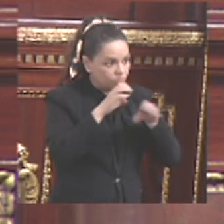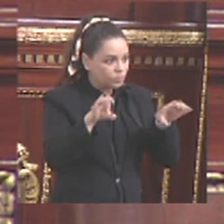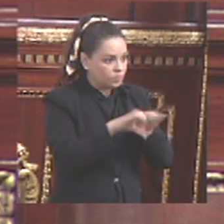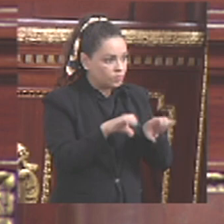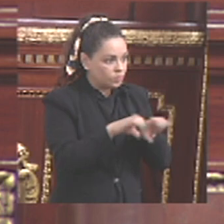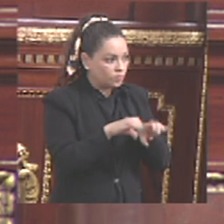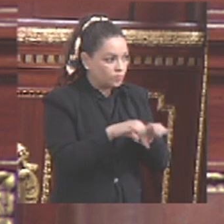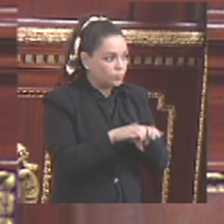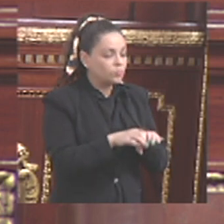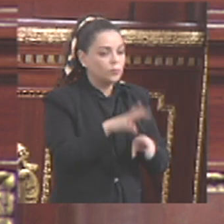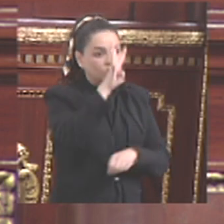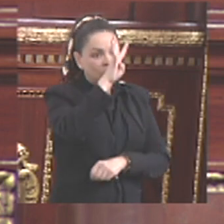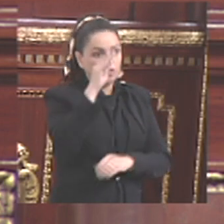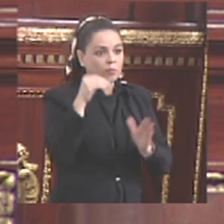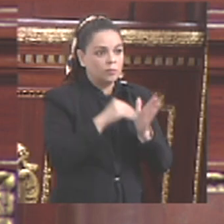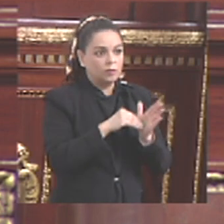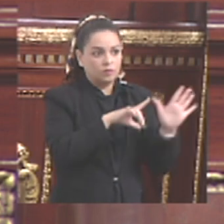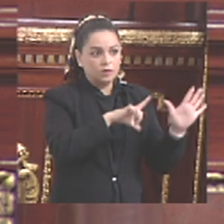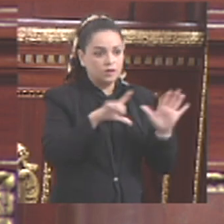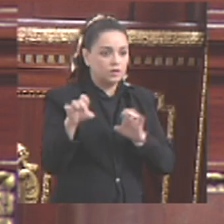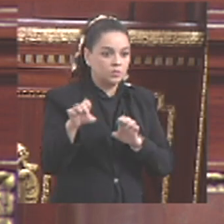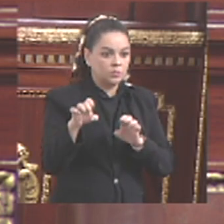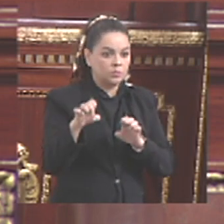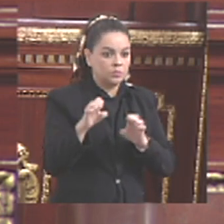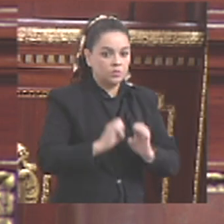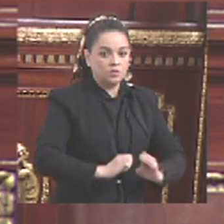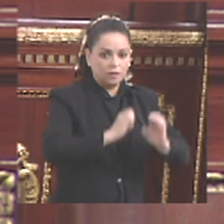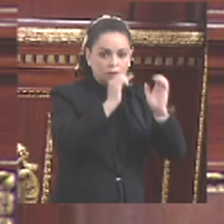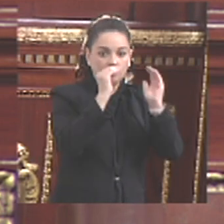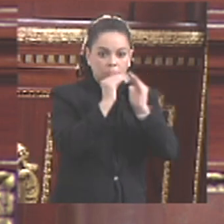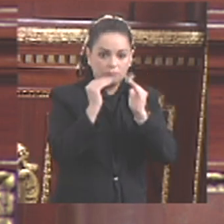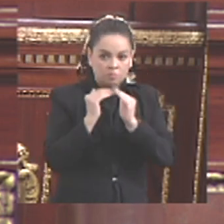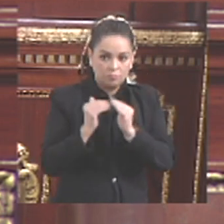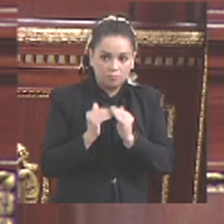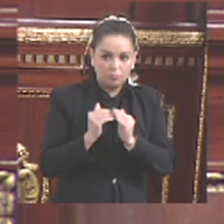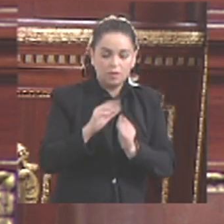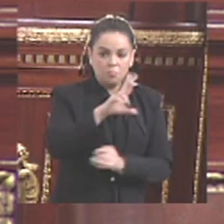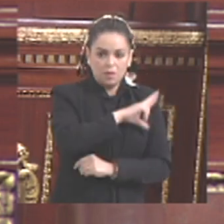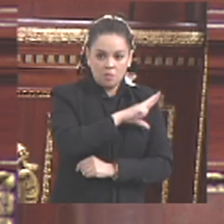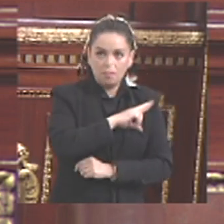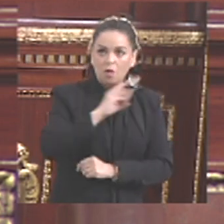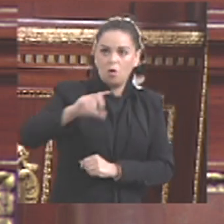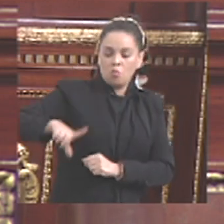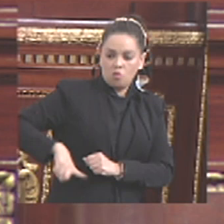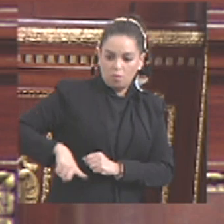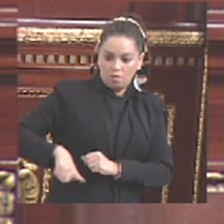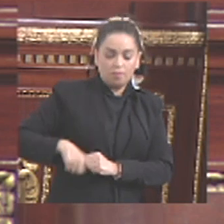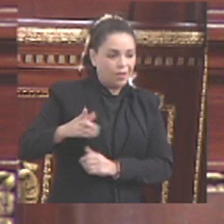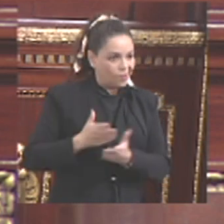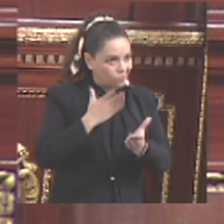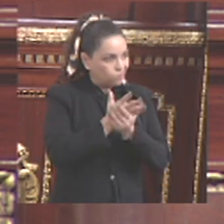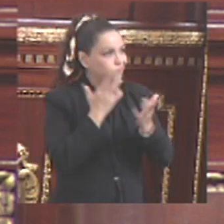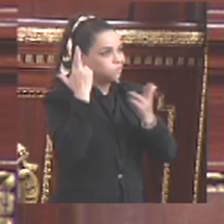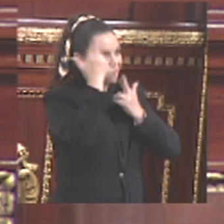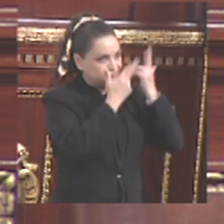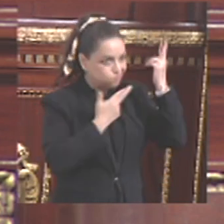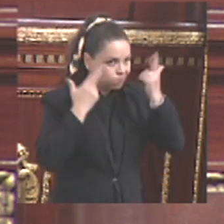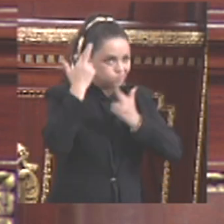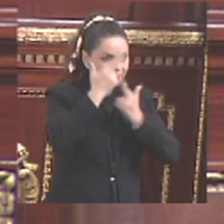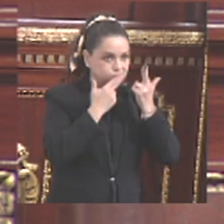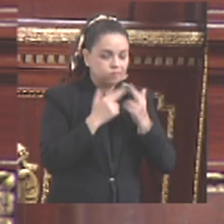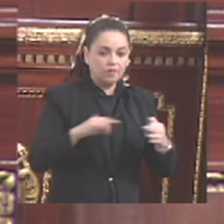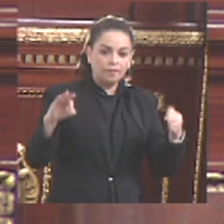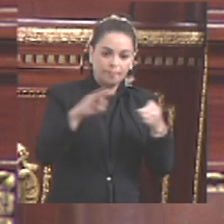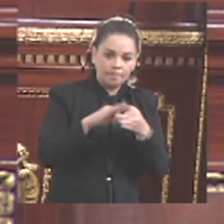análisis de más de 470 inmuebles, tanto gubernamentales como privados. Se han coordinado en diversas ocasiones los